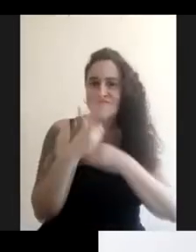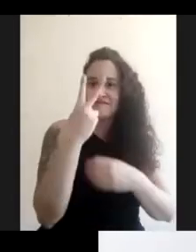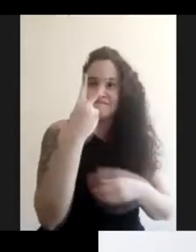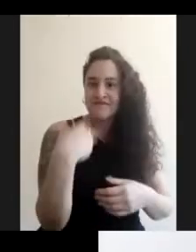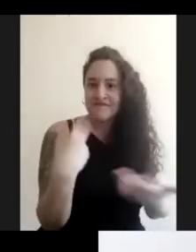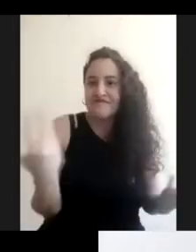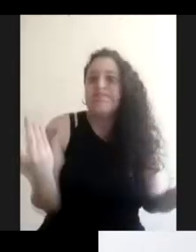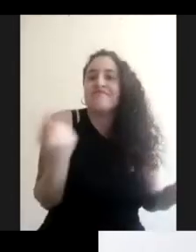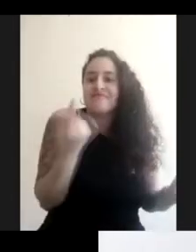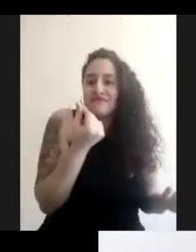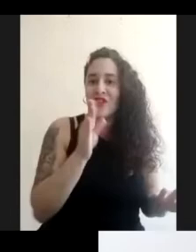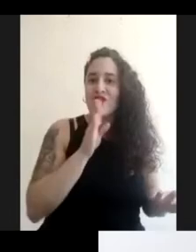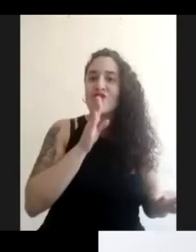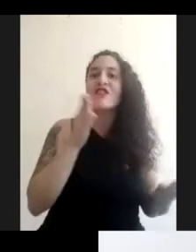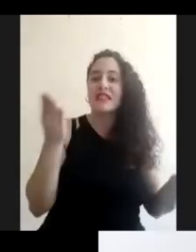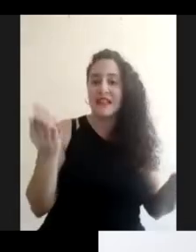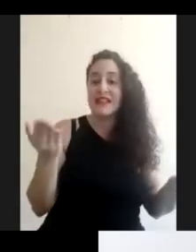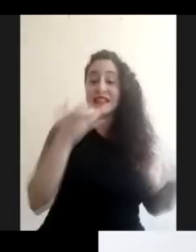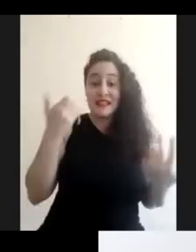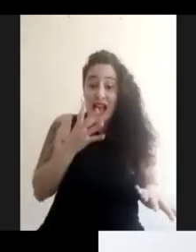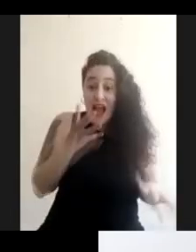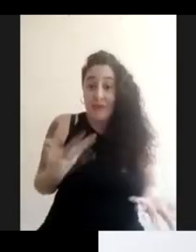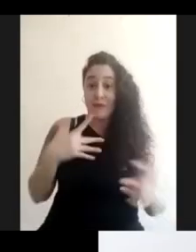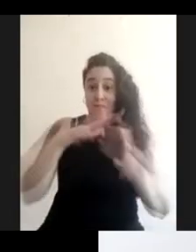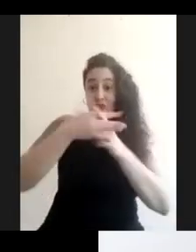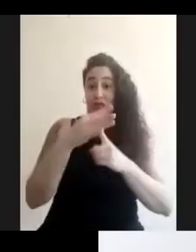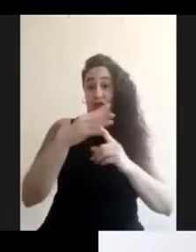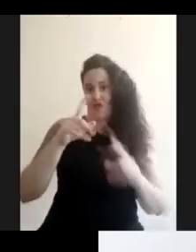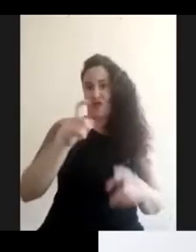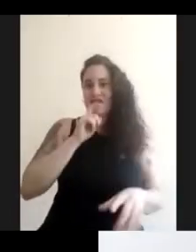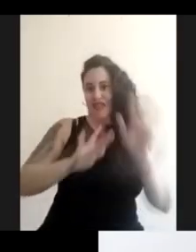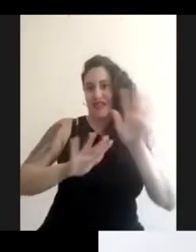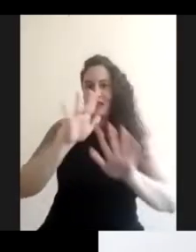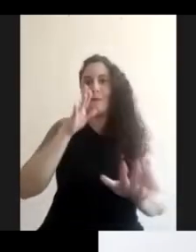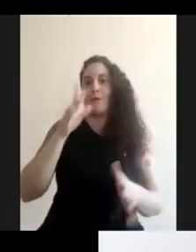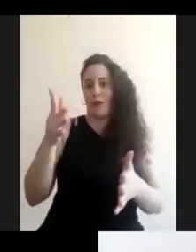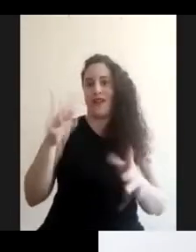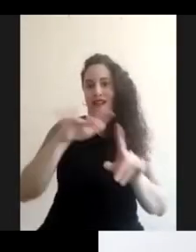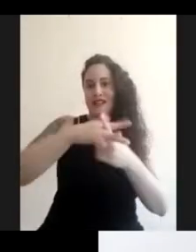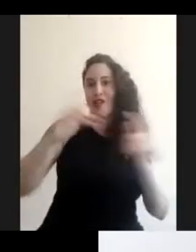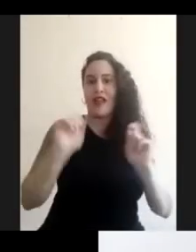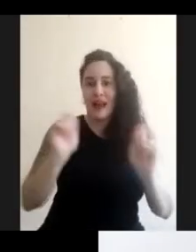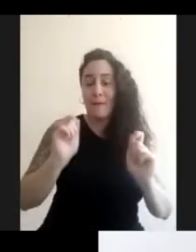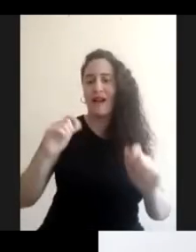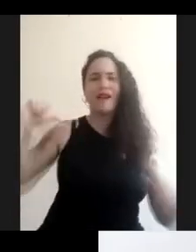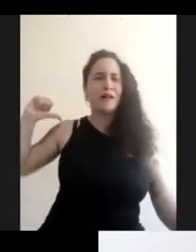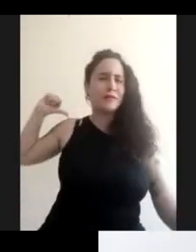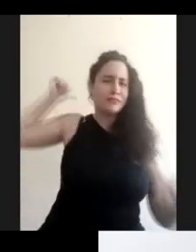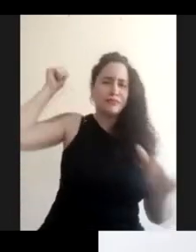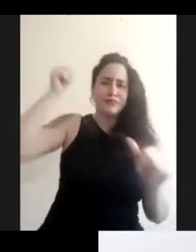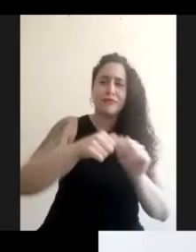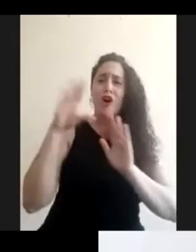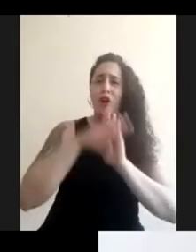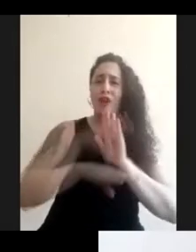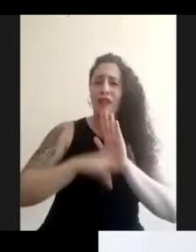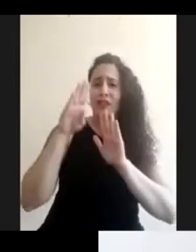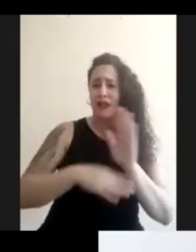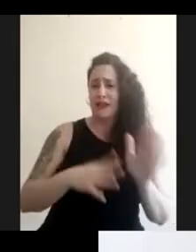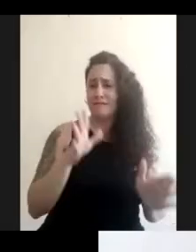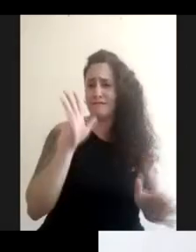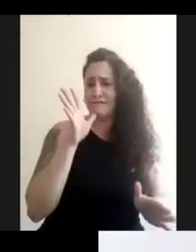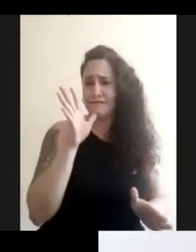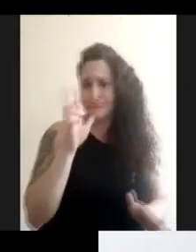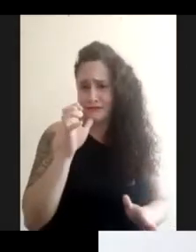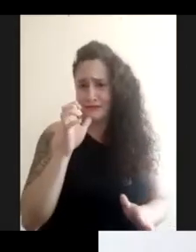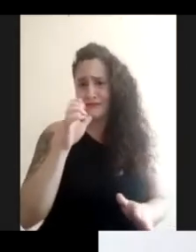ya estamos en una situación complicada tras el estado de alarma y veníamos sufriendo condiciones muy precarias a lo largo de los años en los distintos